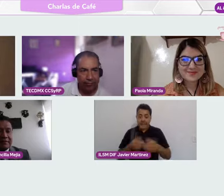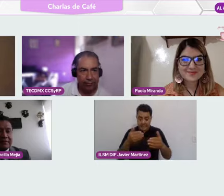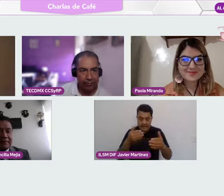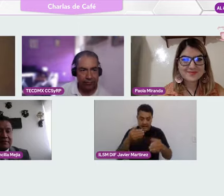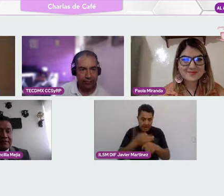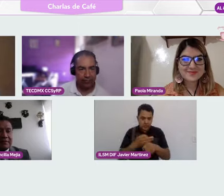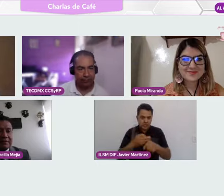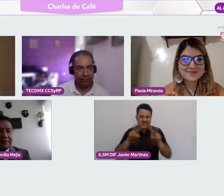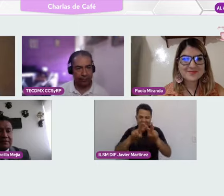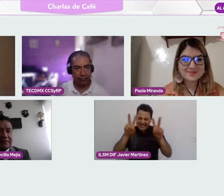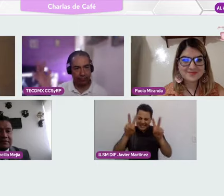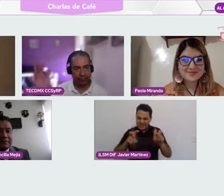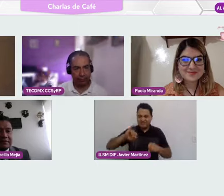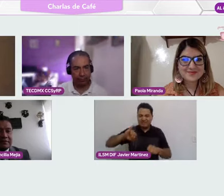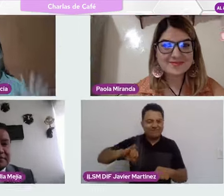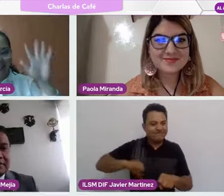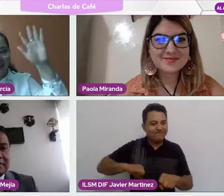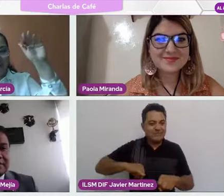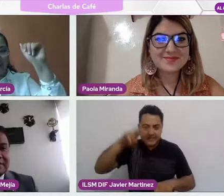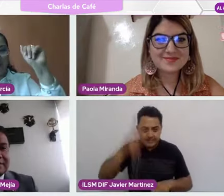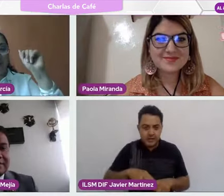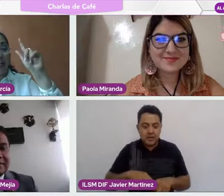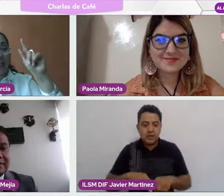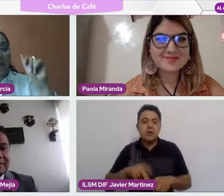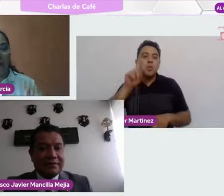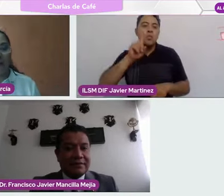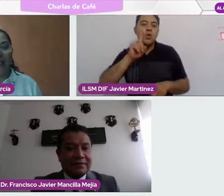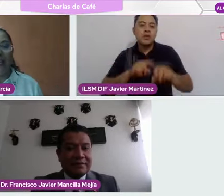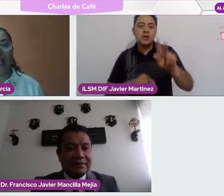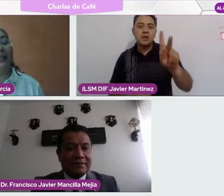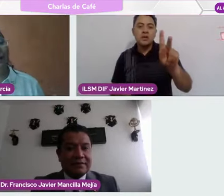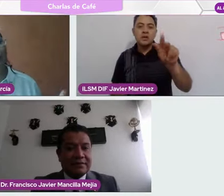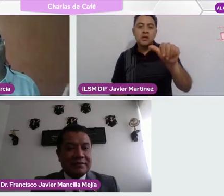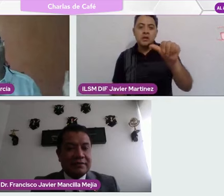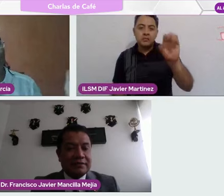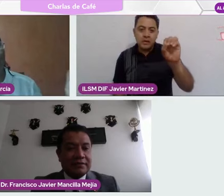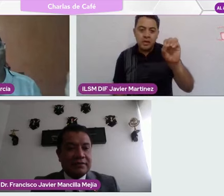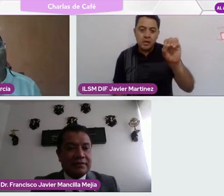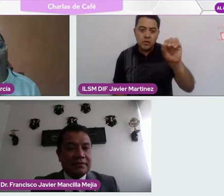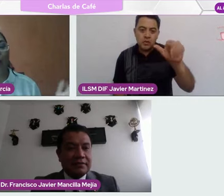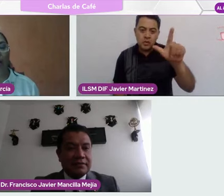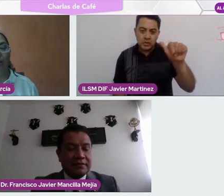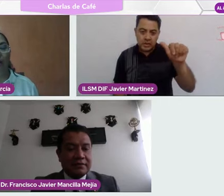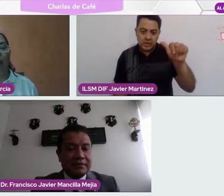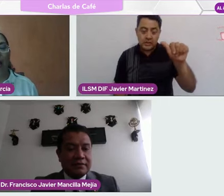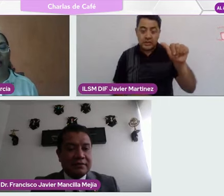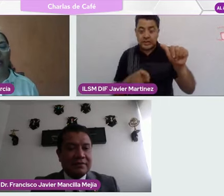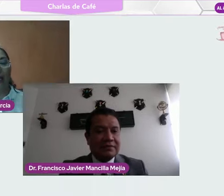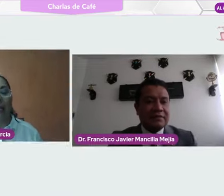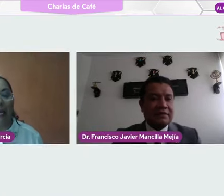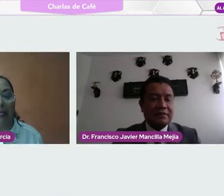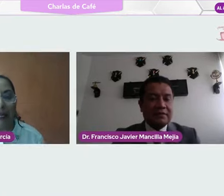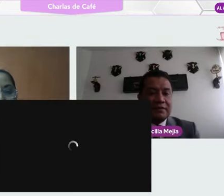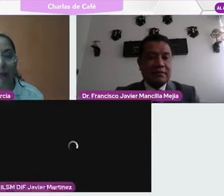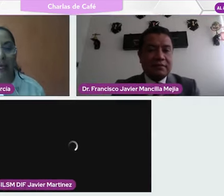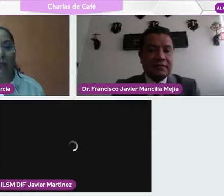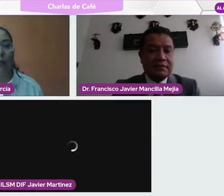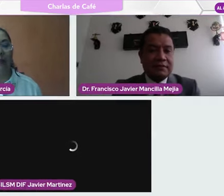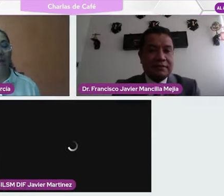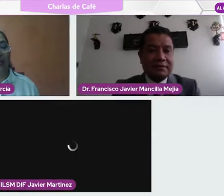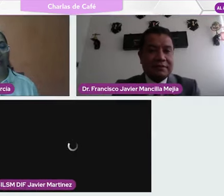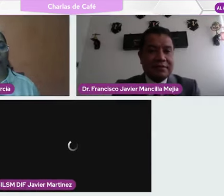gracias a David Salazar. Gracias. Nos vemos al ratito. Y asimismo saludo con tanto cariño a el DIF